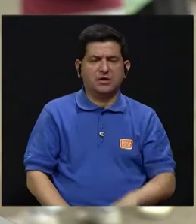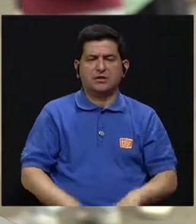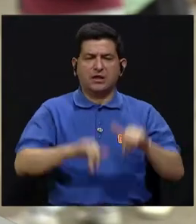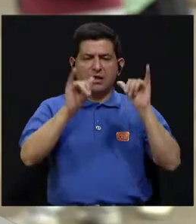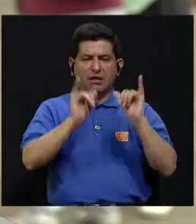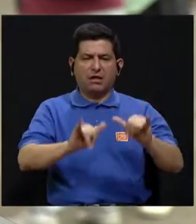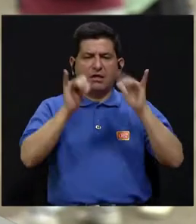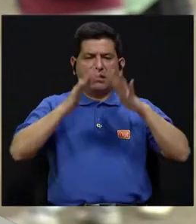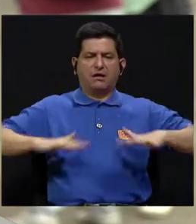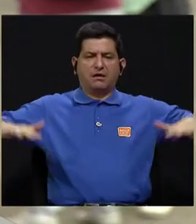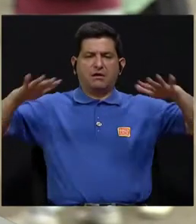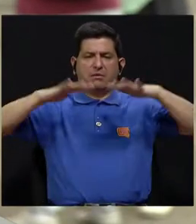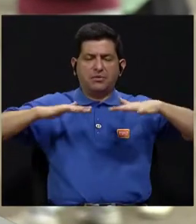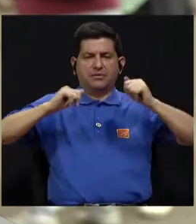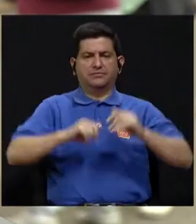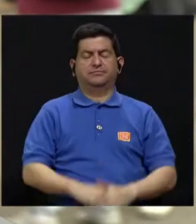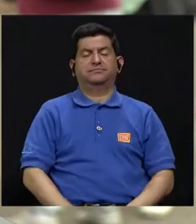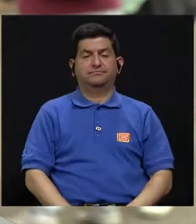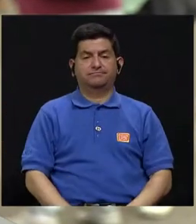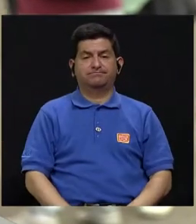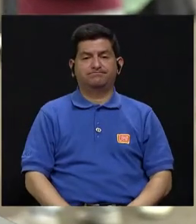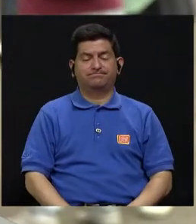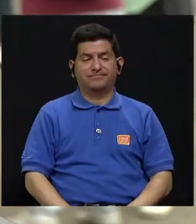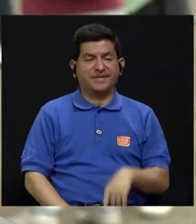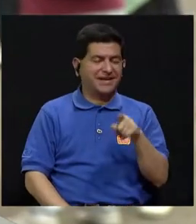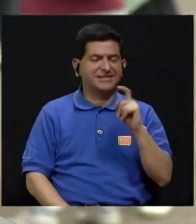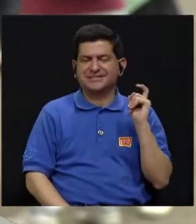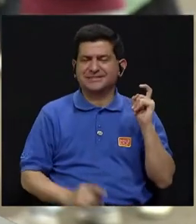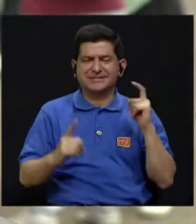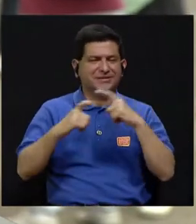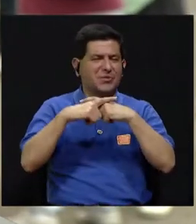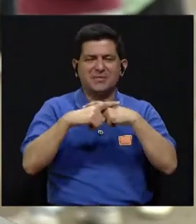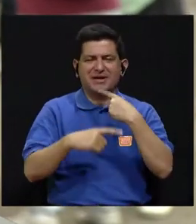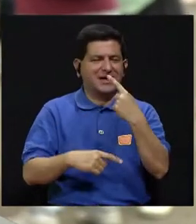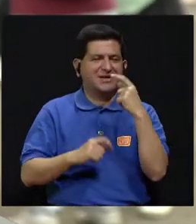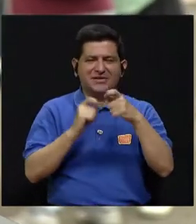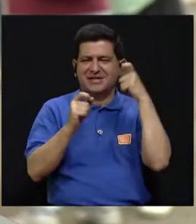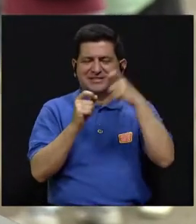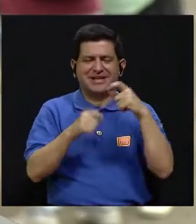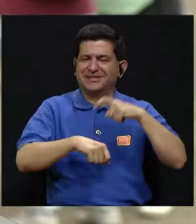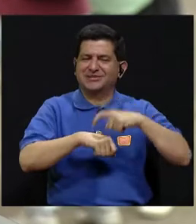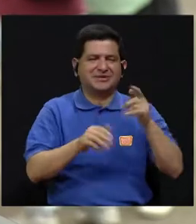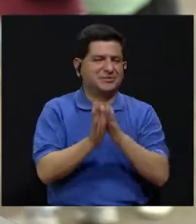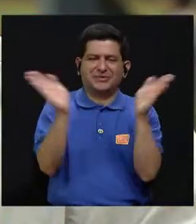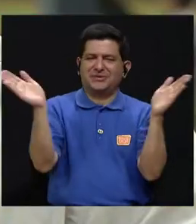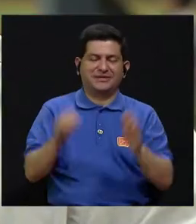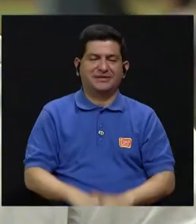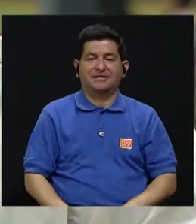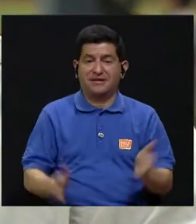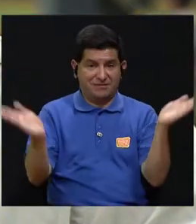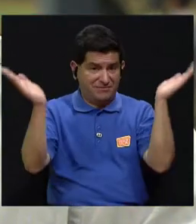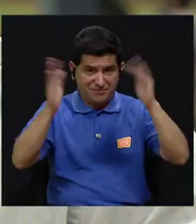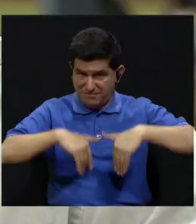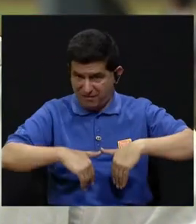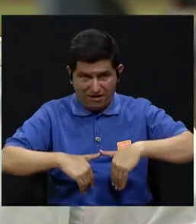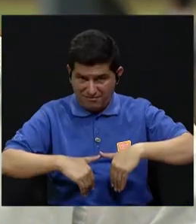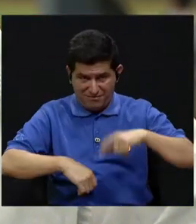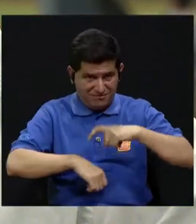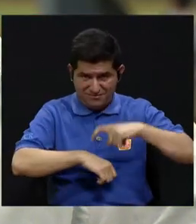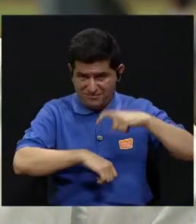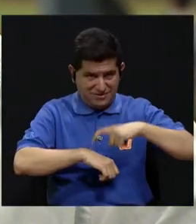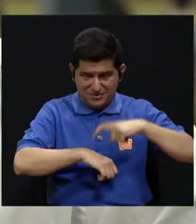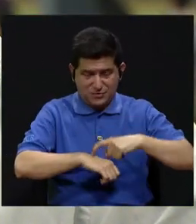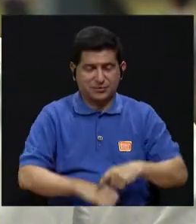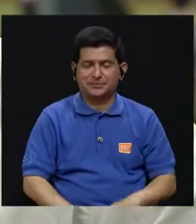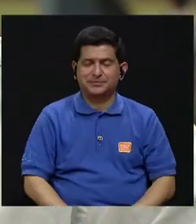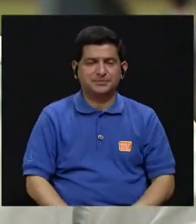de estadía en el medio ambiente. Entonces, es bastante complicado decir como un tiempo general, ¿verdad? No existe, digamos, un